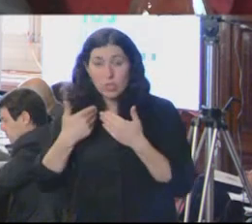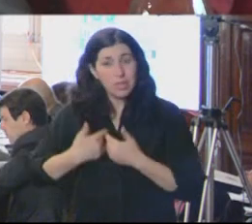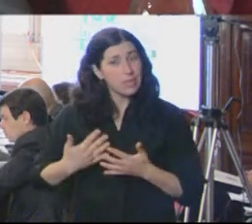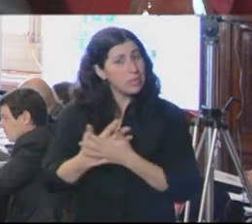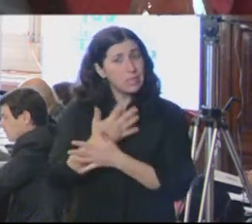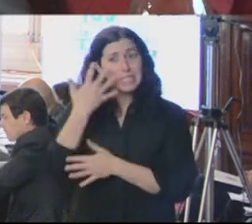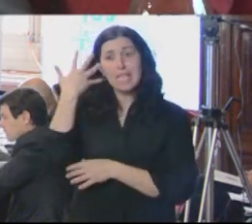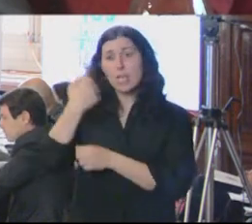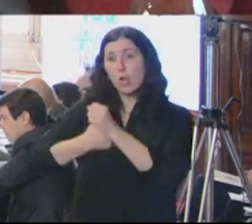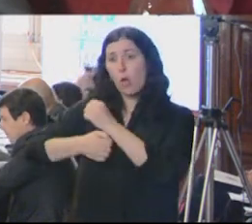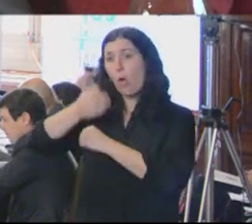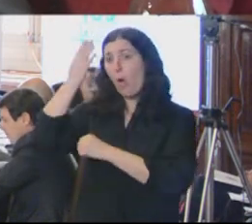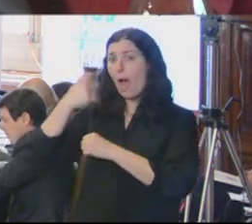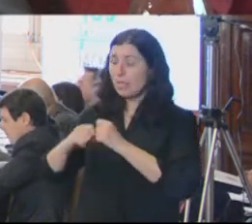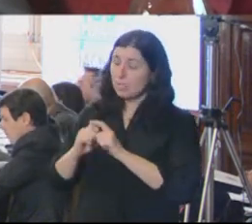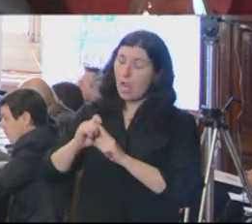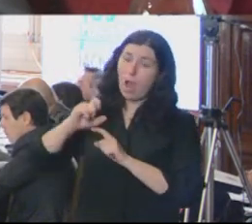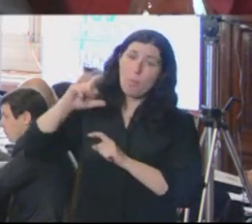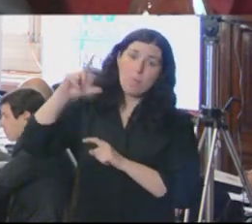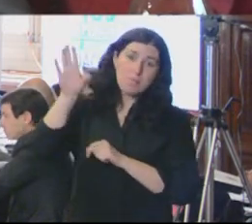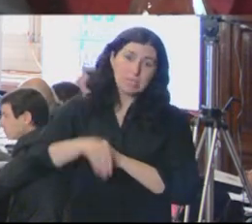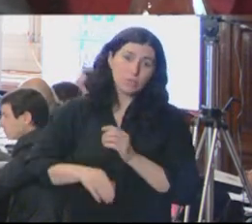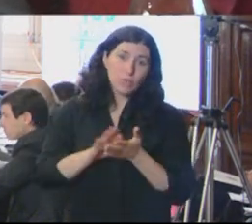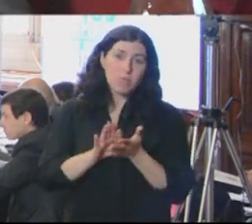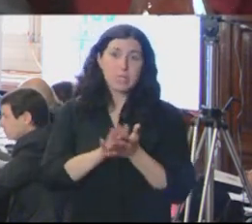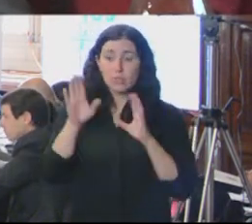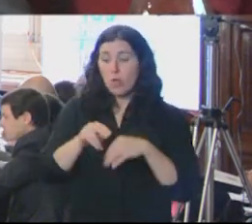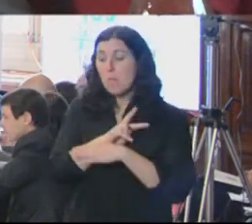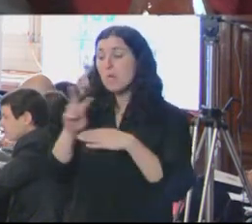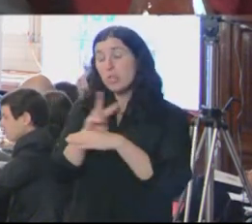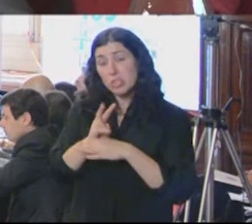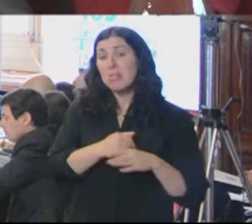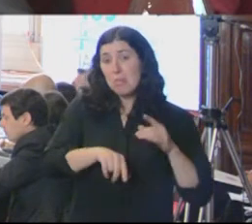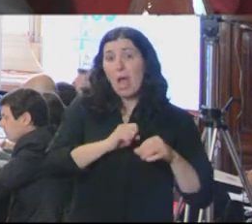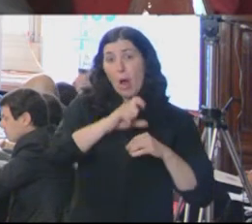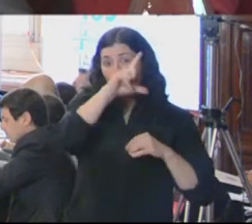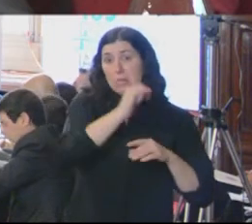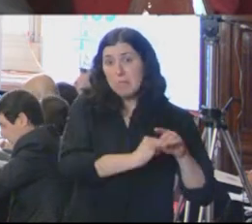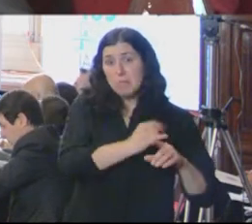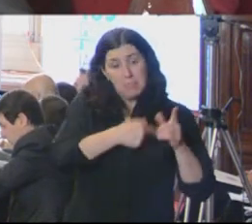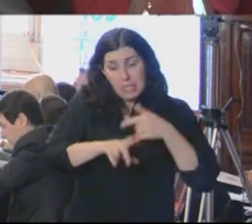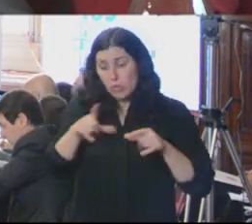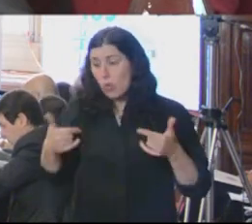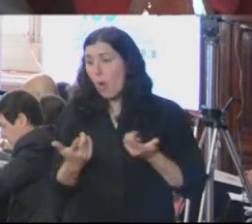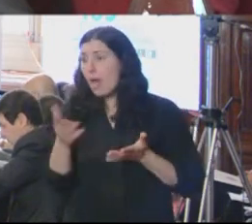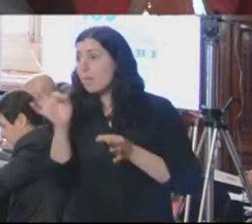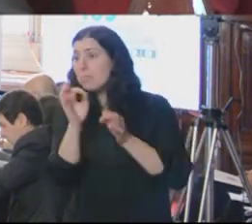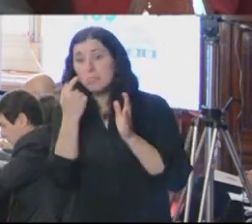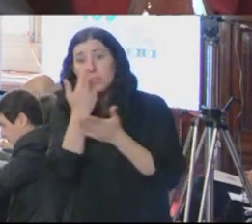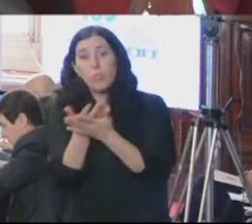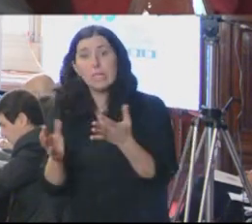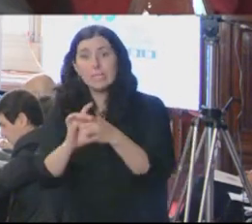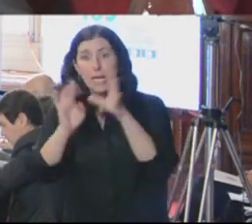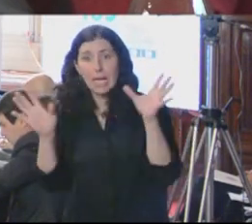han desarrollado un desmonte paulatino de las medidas de protección otorgadas por el Estado, pero que de igual manera en varias oportunidades no se ha representado a cabalidad las